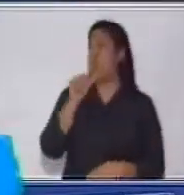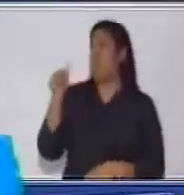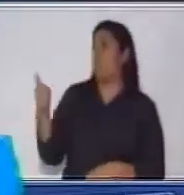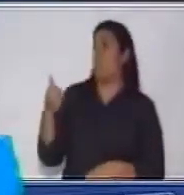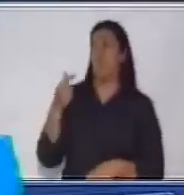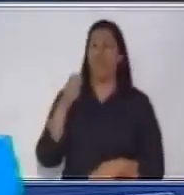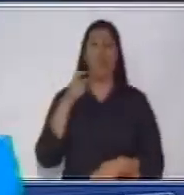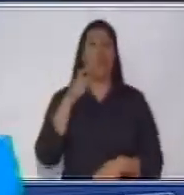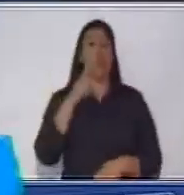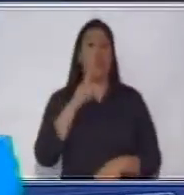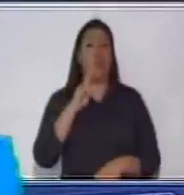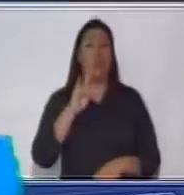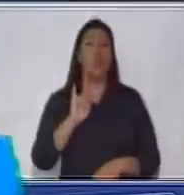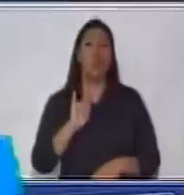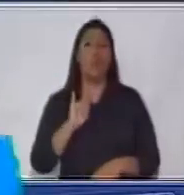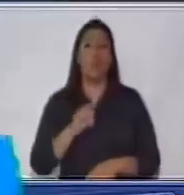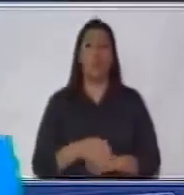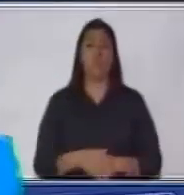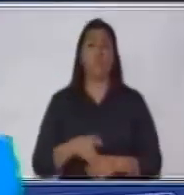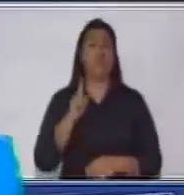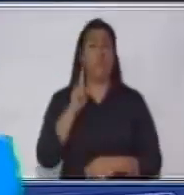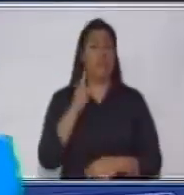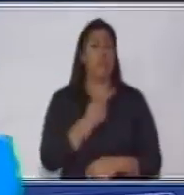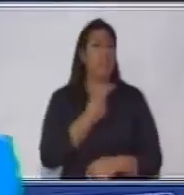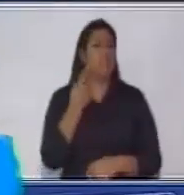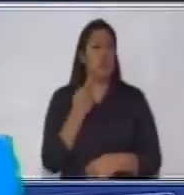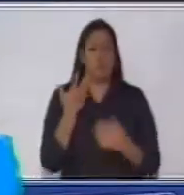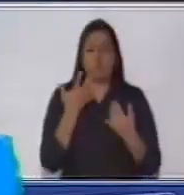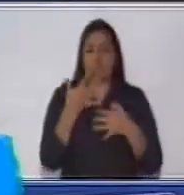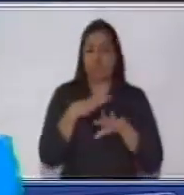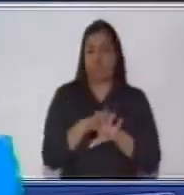Y estos solo se podrán combinar con ciertas sílabas.